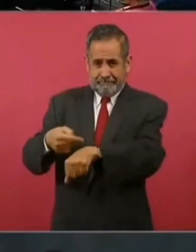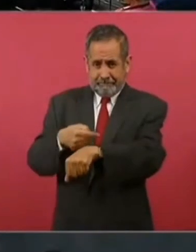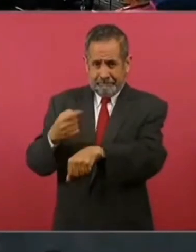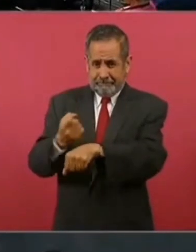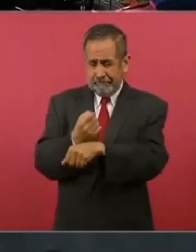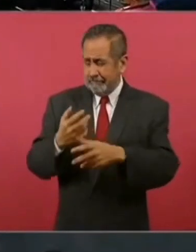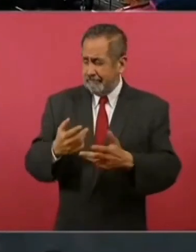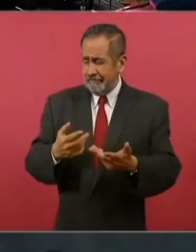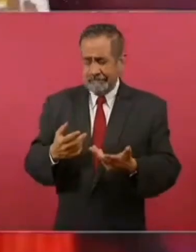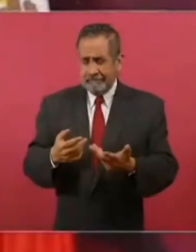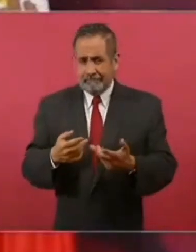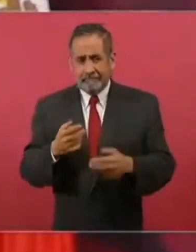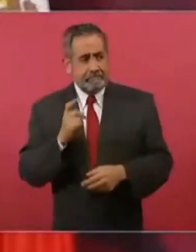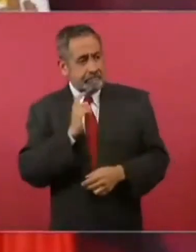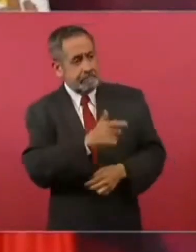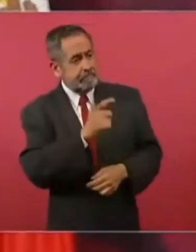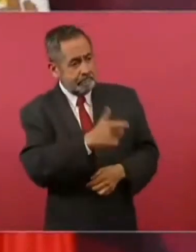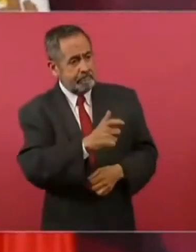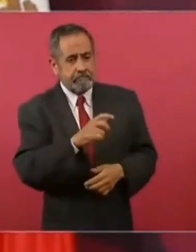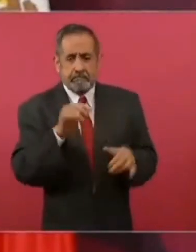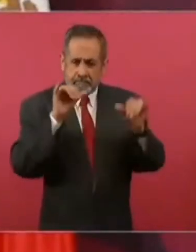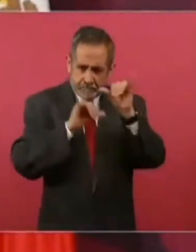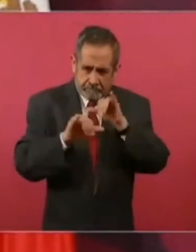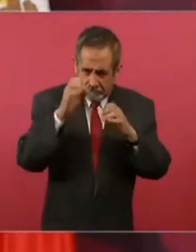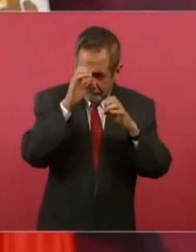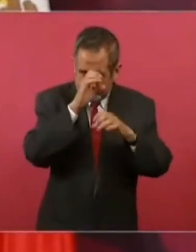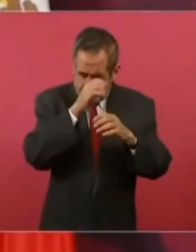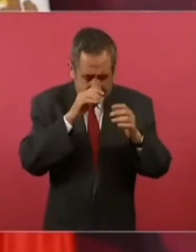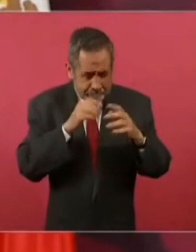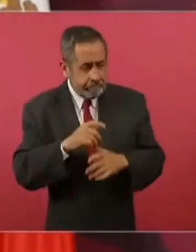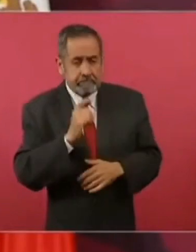los laboratorios, o sea, todo,